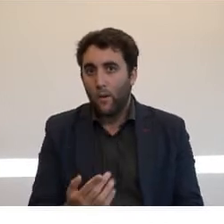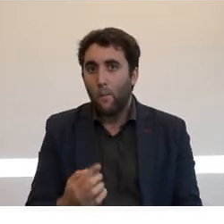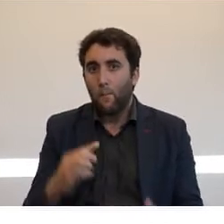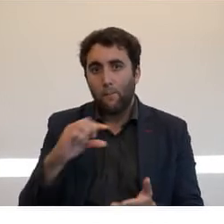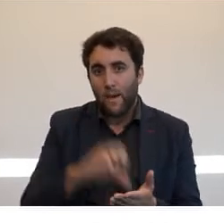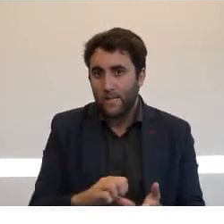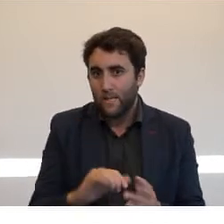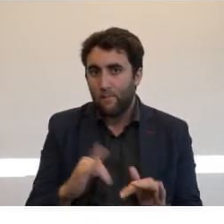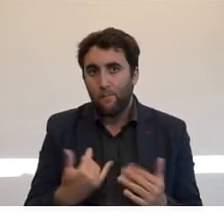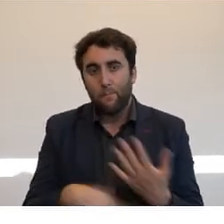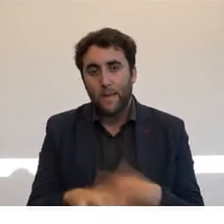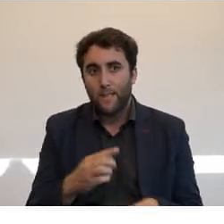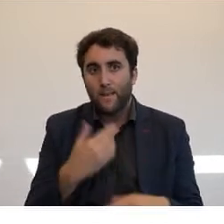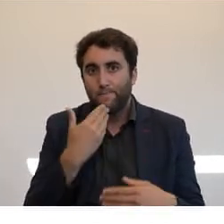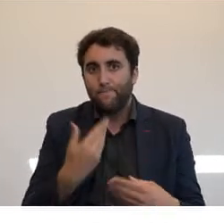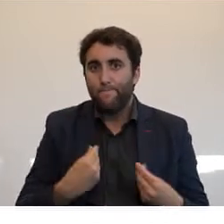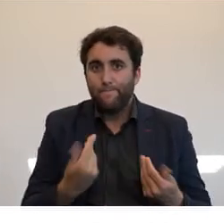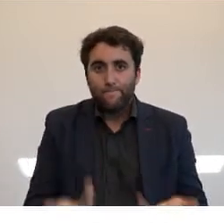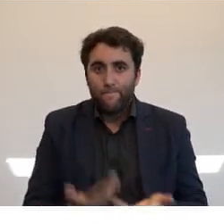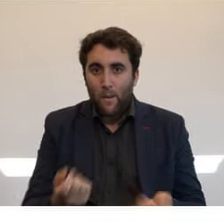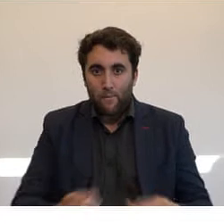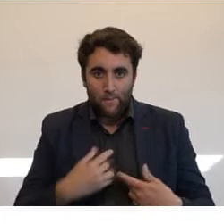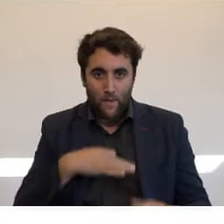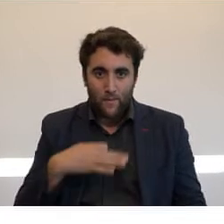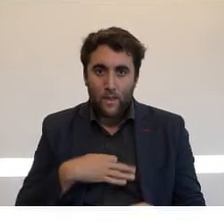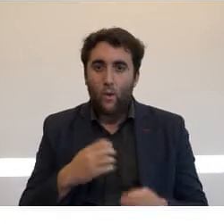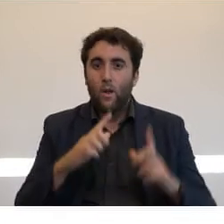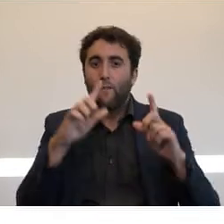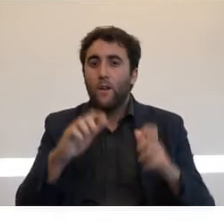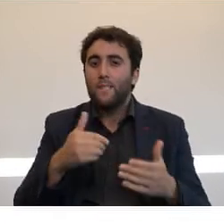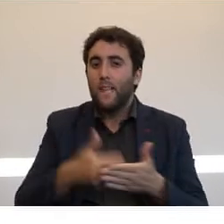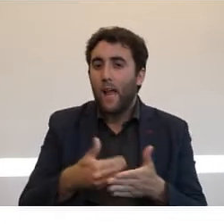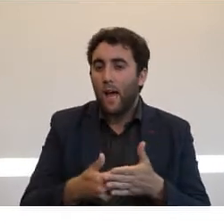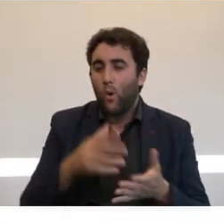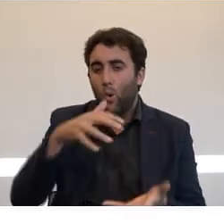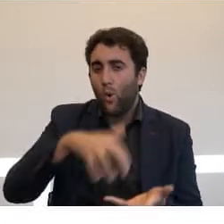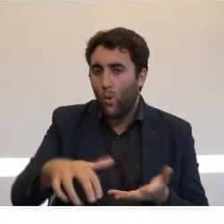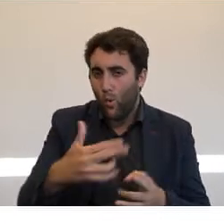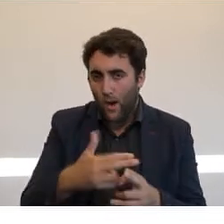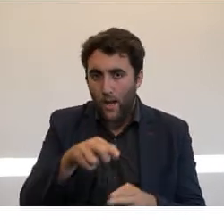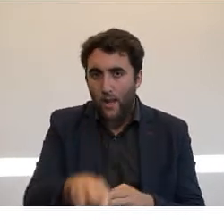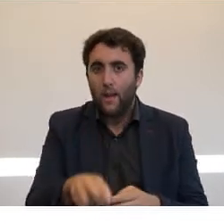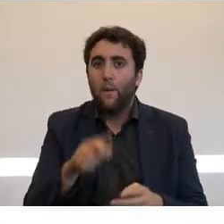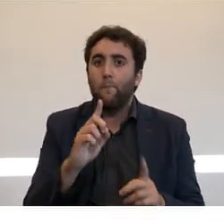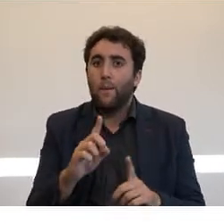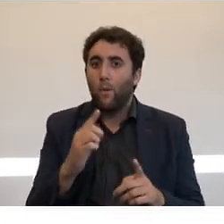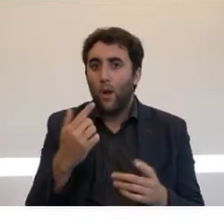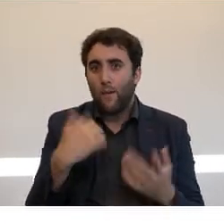creo más veces he visitado en mi vida. Una fotografía que tomé cerca de Salto al Limón, unas cascadas muy llamativas que se